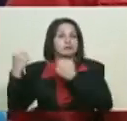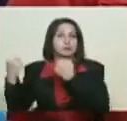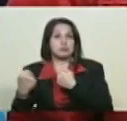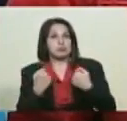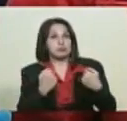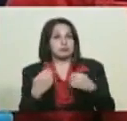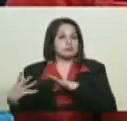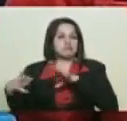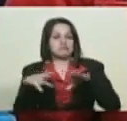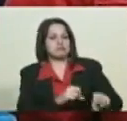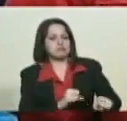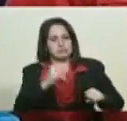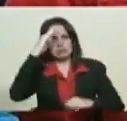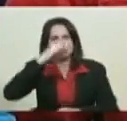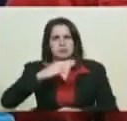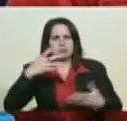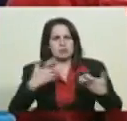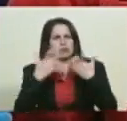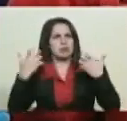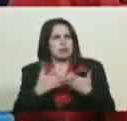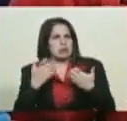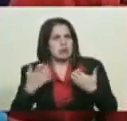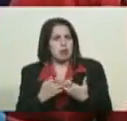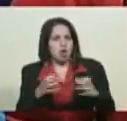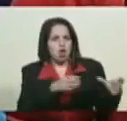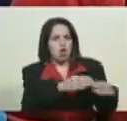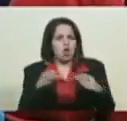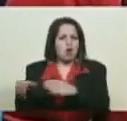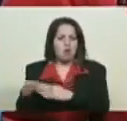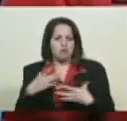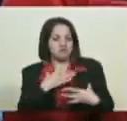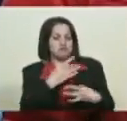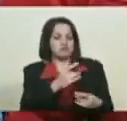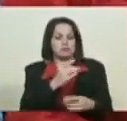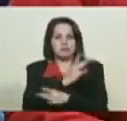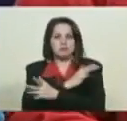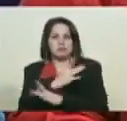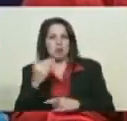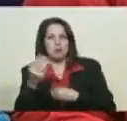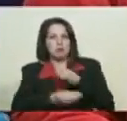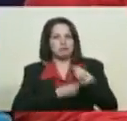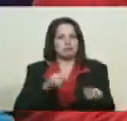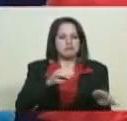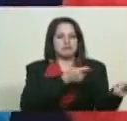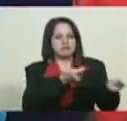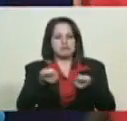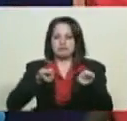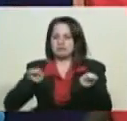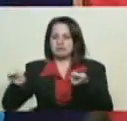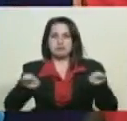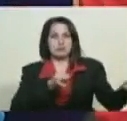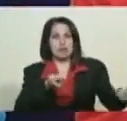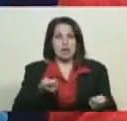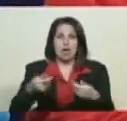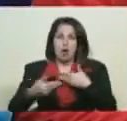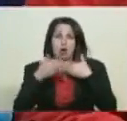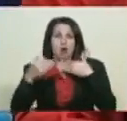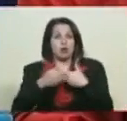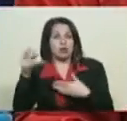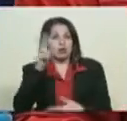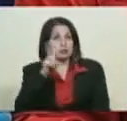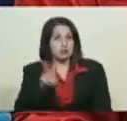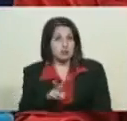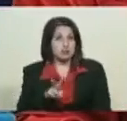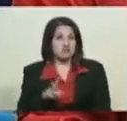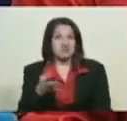de intervención, estos partidos pretendan jugar a intereses antinacionales, a intereses antivenezolanos. Nos